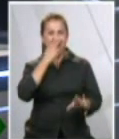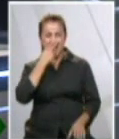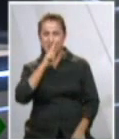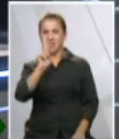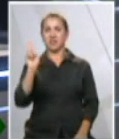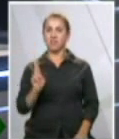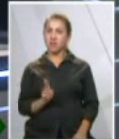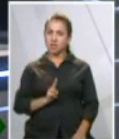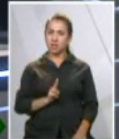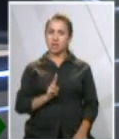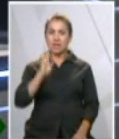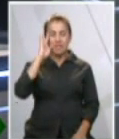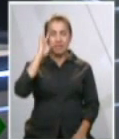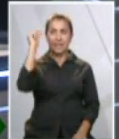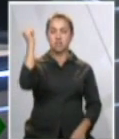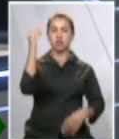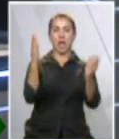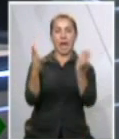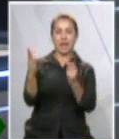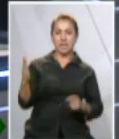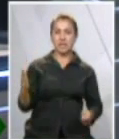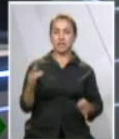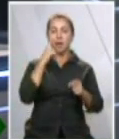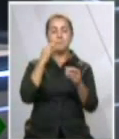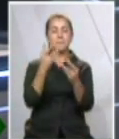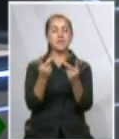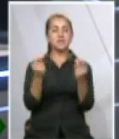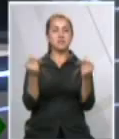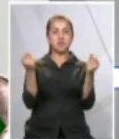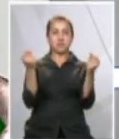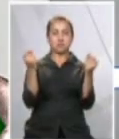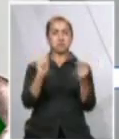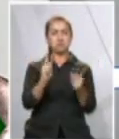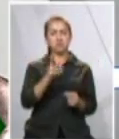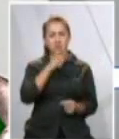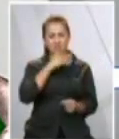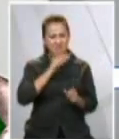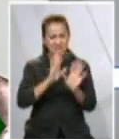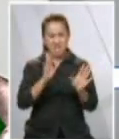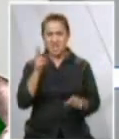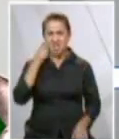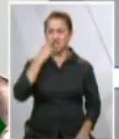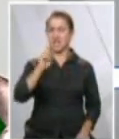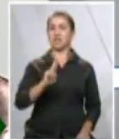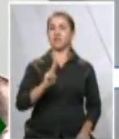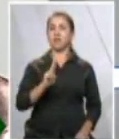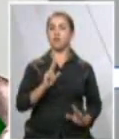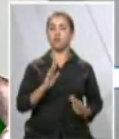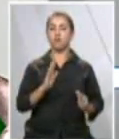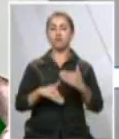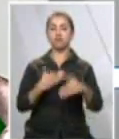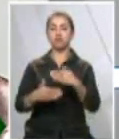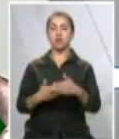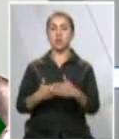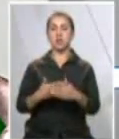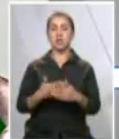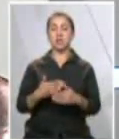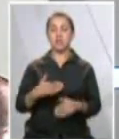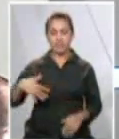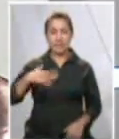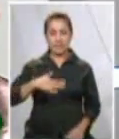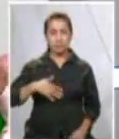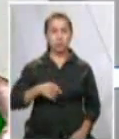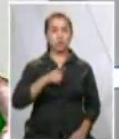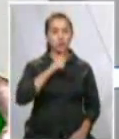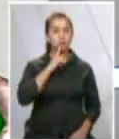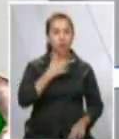con la creación artística, poder percibir eso. No tenían nada que ver con las funcionalidades que nosotros queríamos